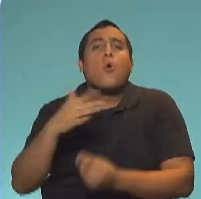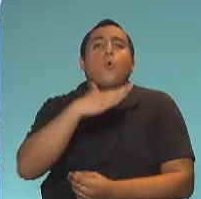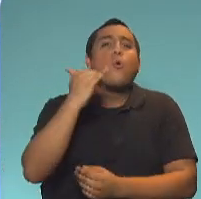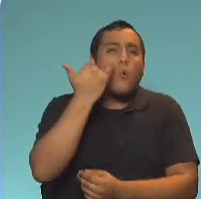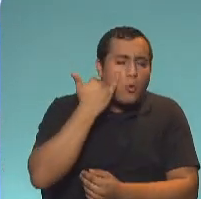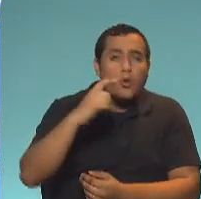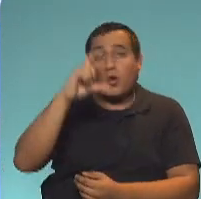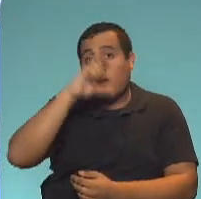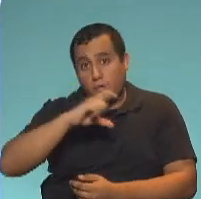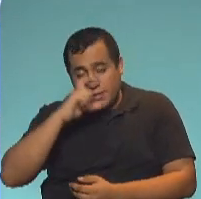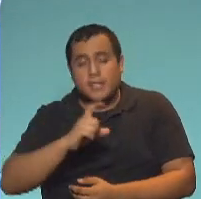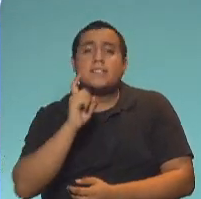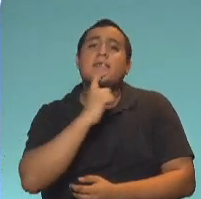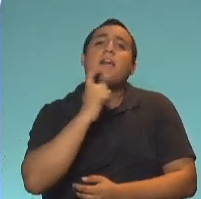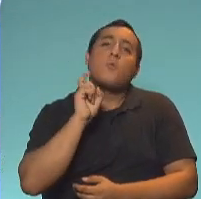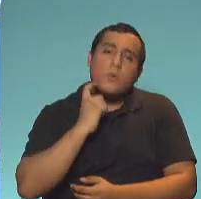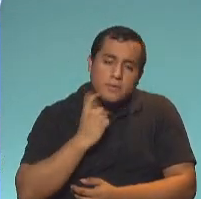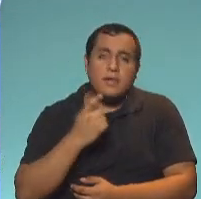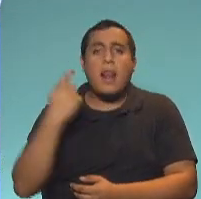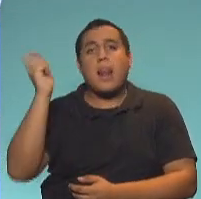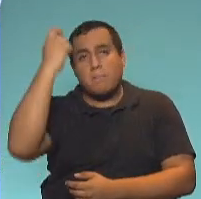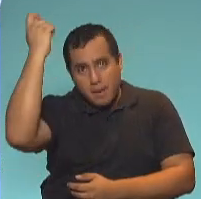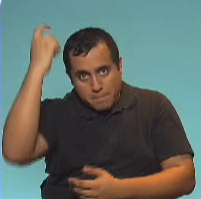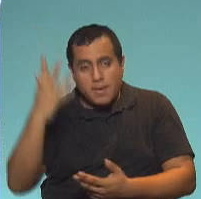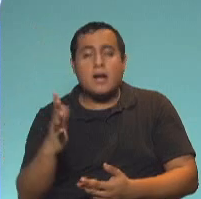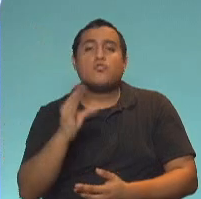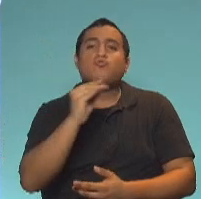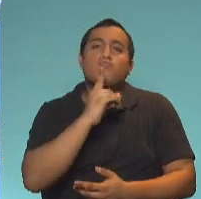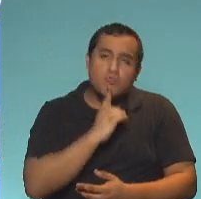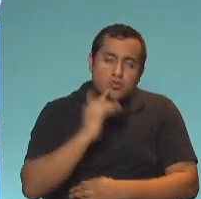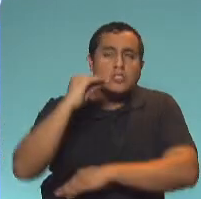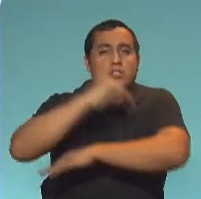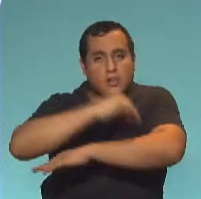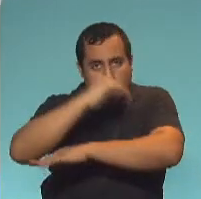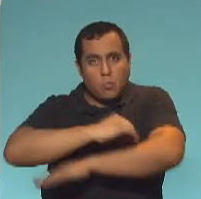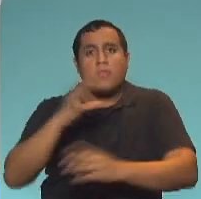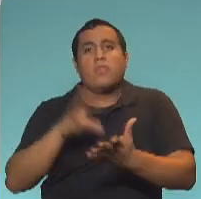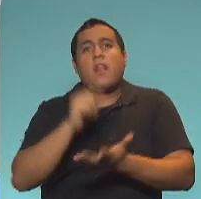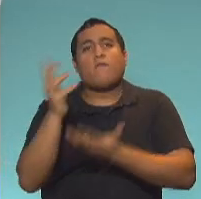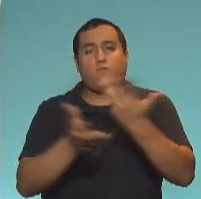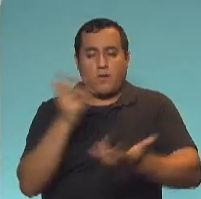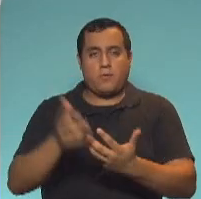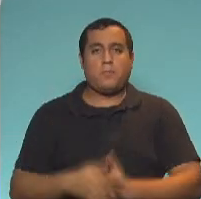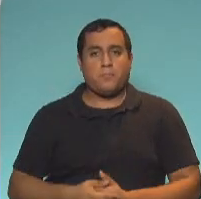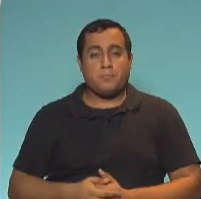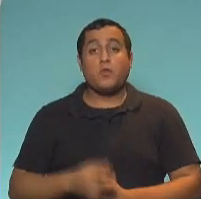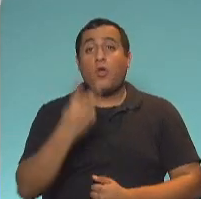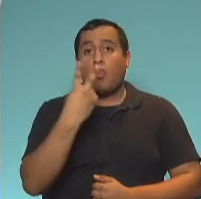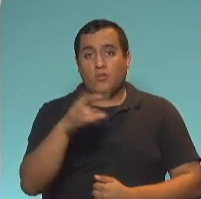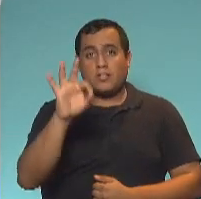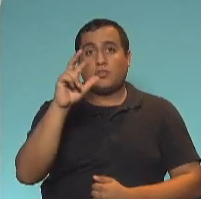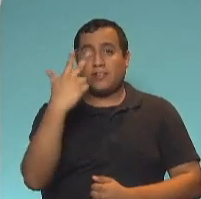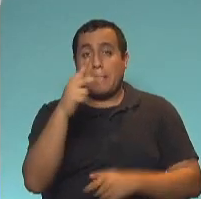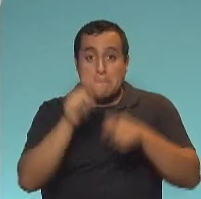corrientes san luis la pampa chubut santa cruz y tierra del fuego 203